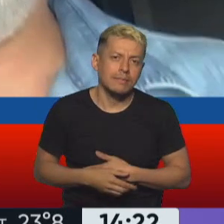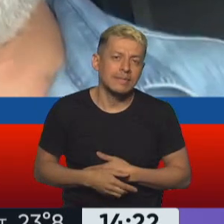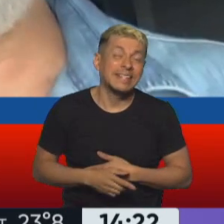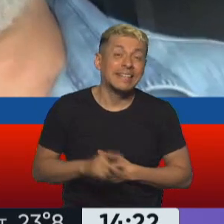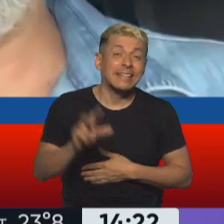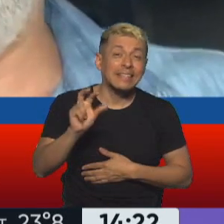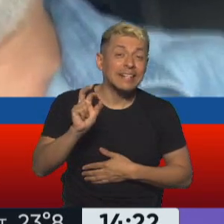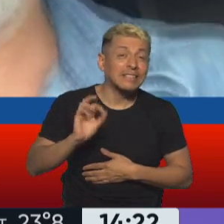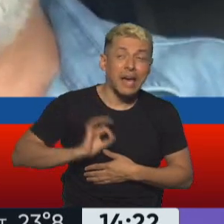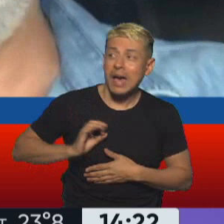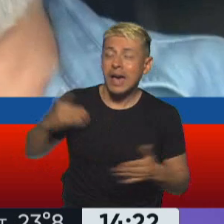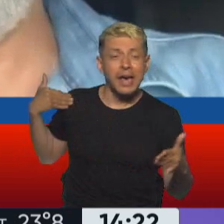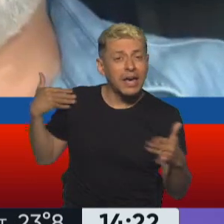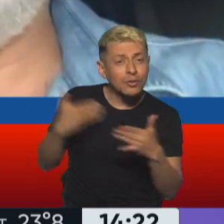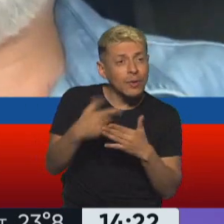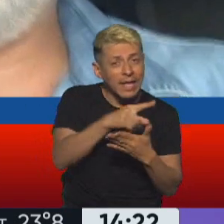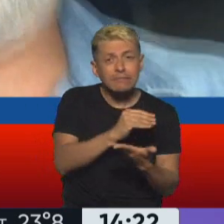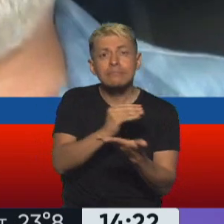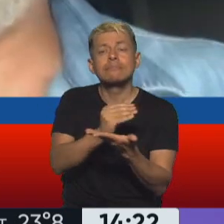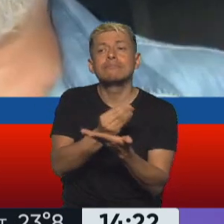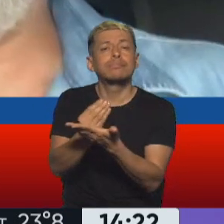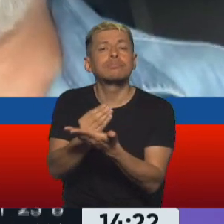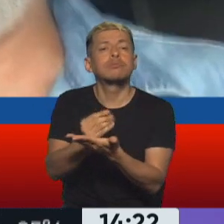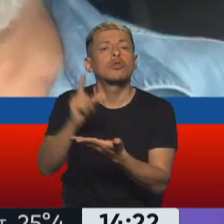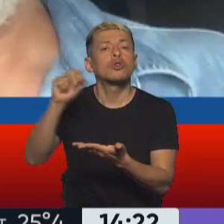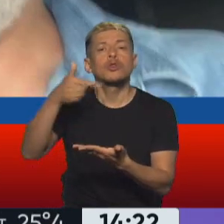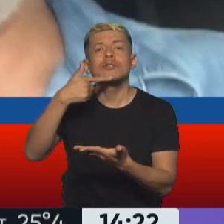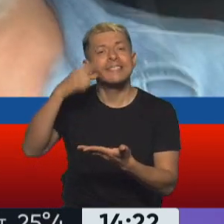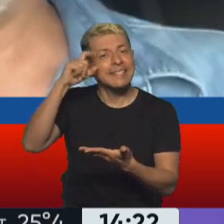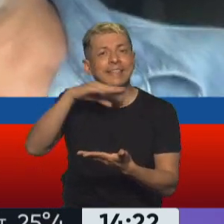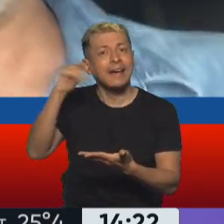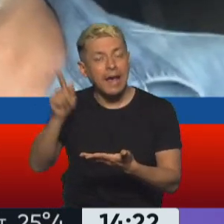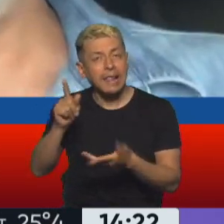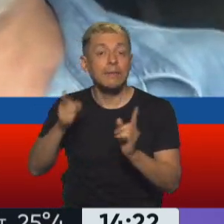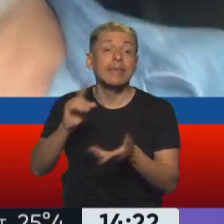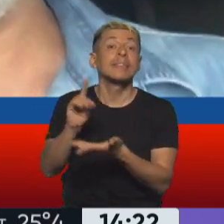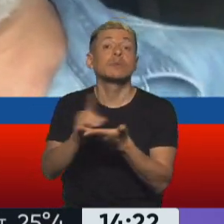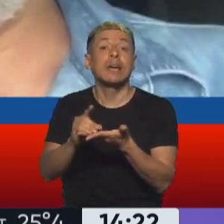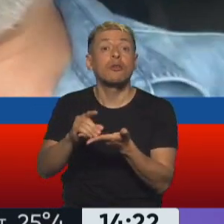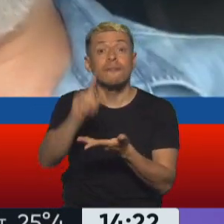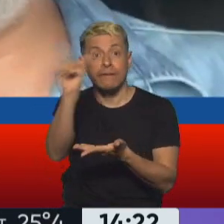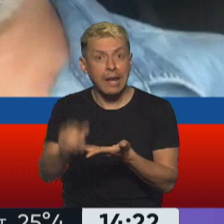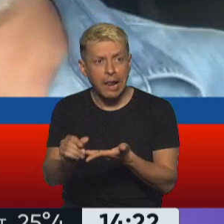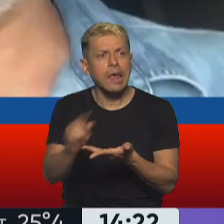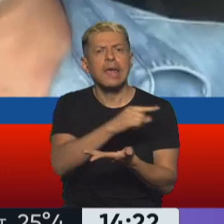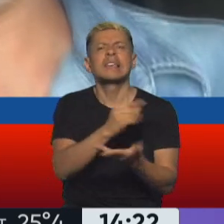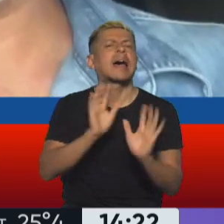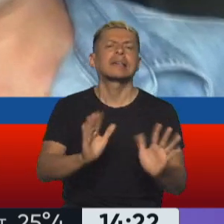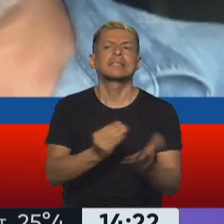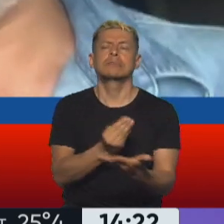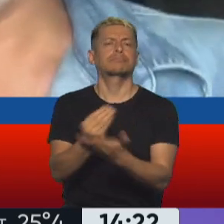ha trabajado como concejal, primero y después como diputado federal. Ha sido este tipo de político extremista,